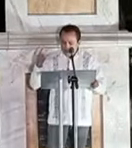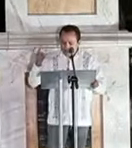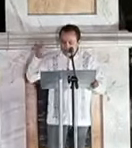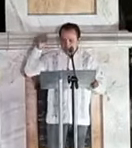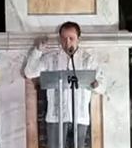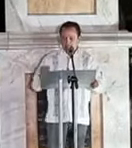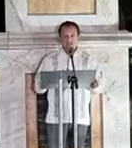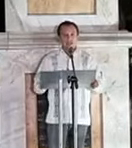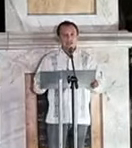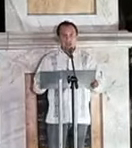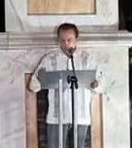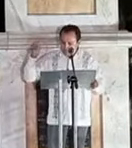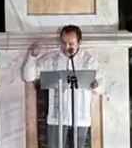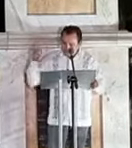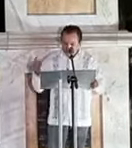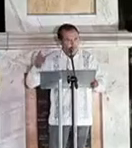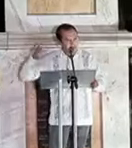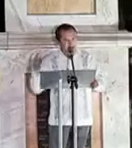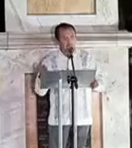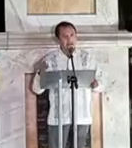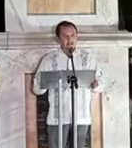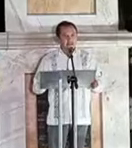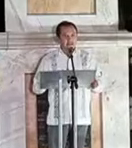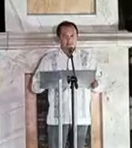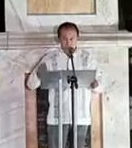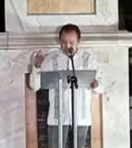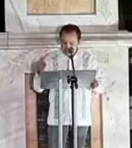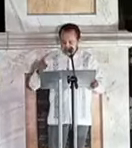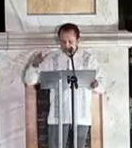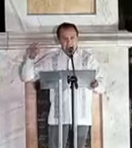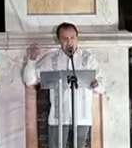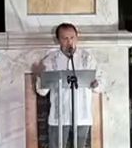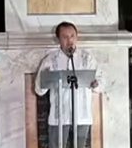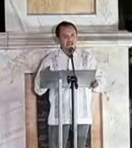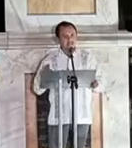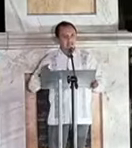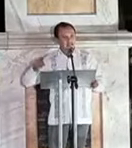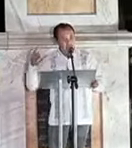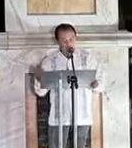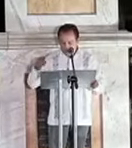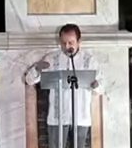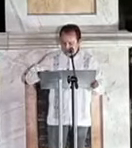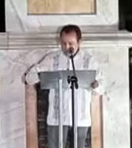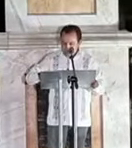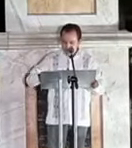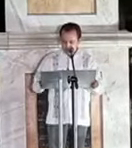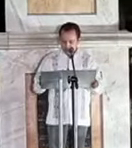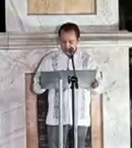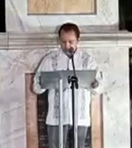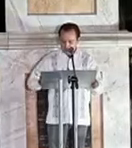baños de pureza, aunque presuman principios y valores que nunca